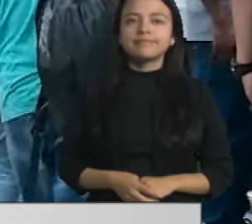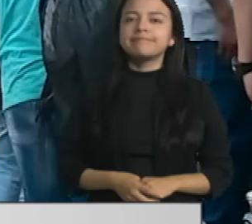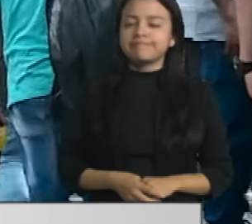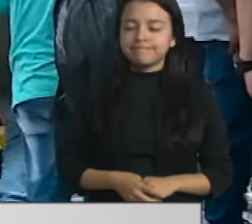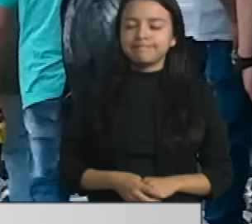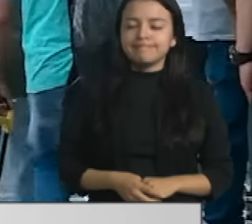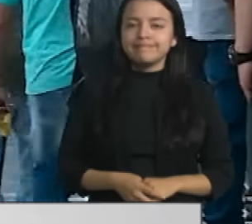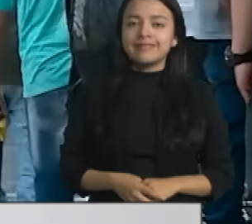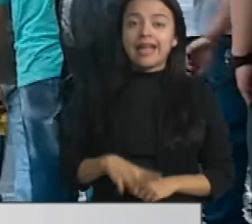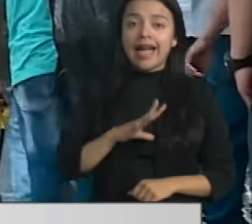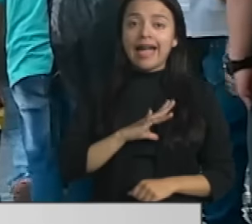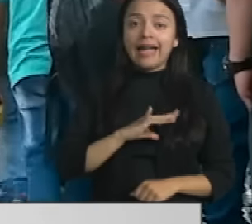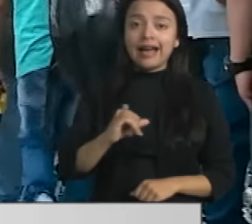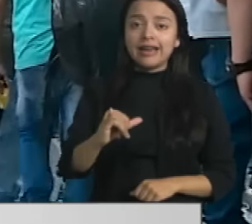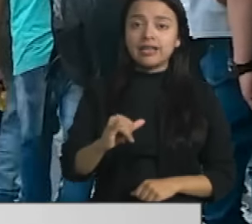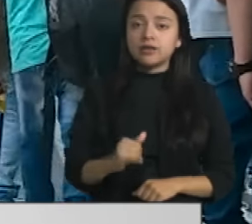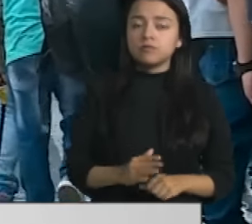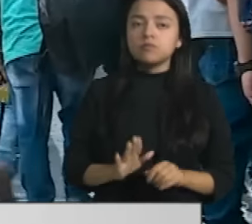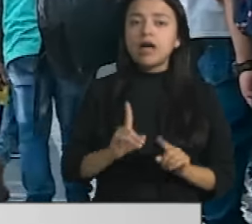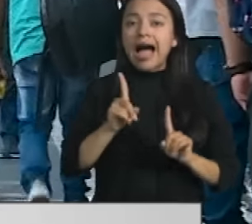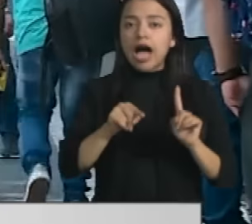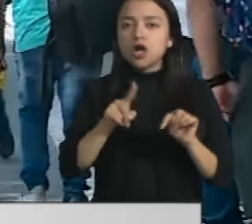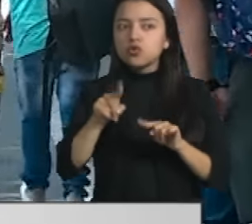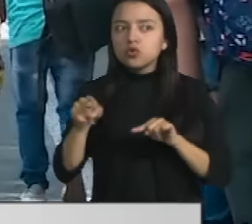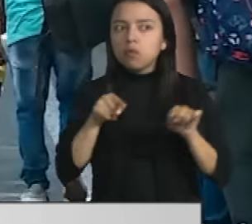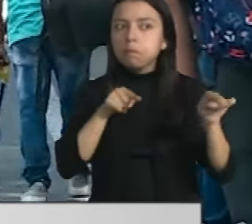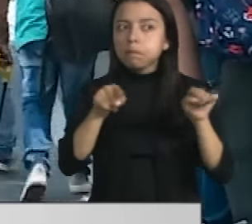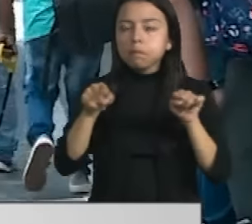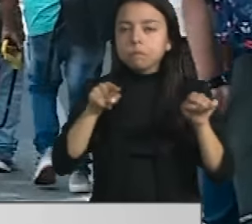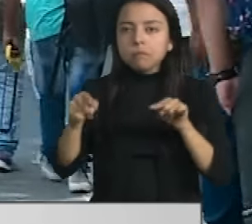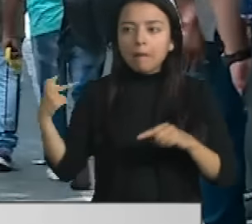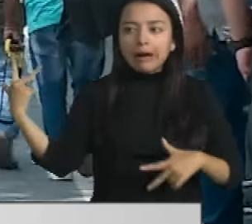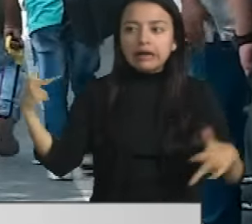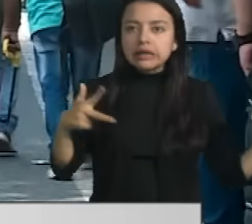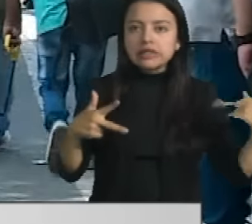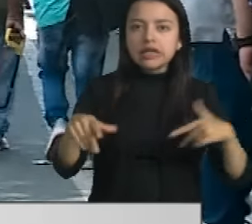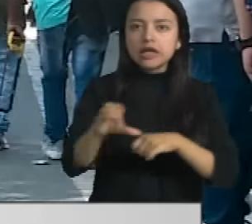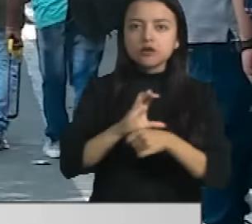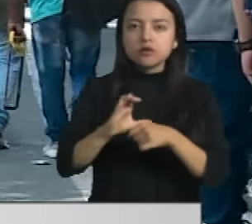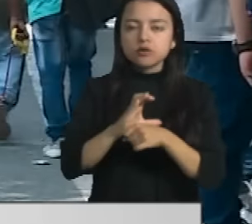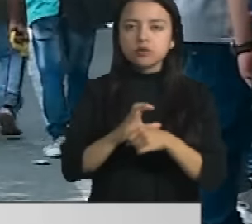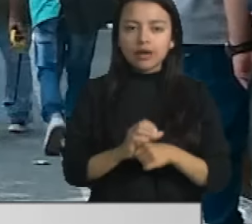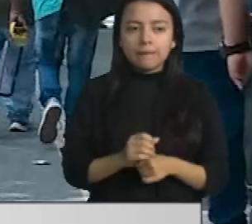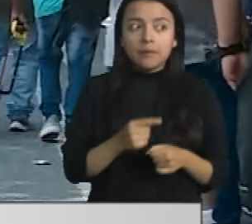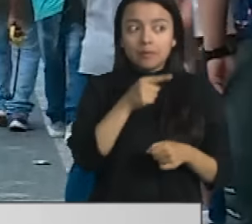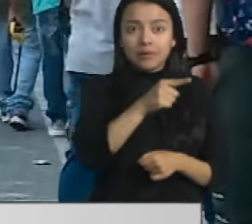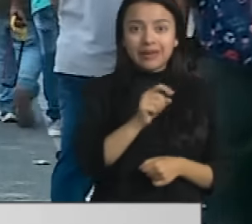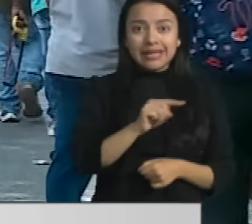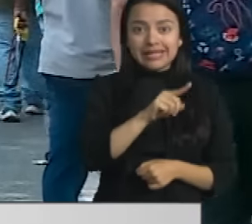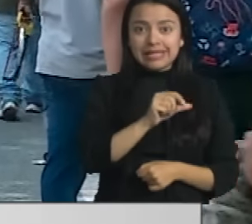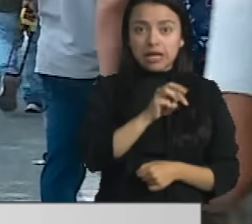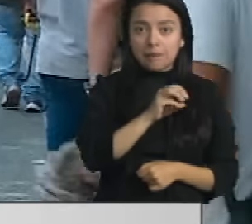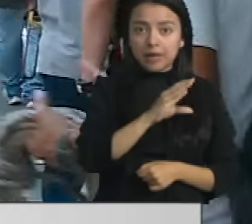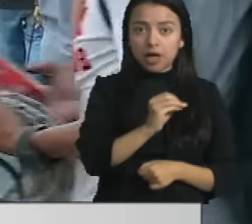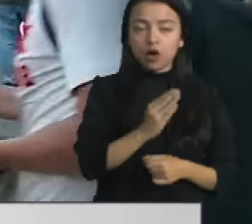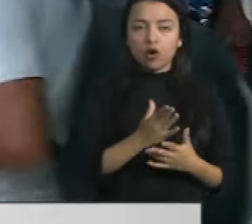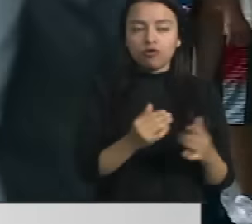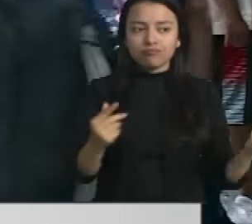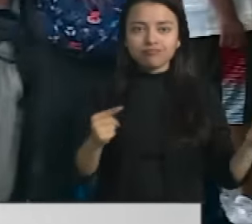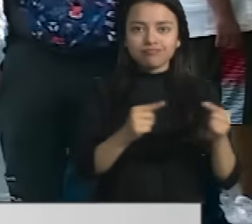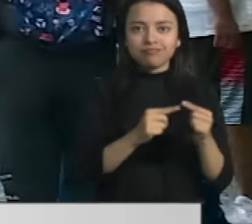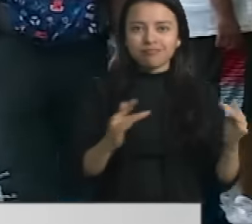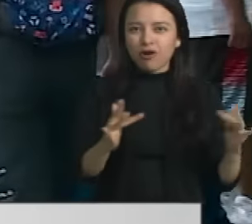En este momento en Cali se registran bloqueos intermitentes en algunos de los ingresos a la ciudad, en el sector de Sameco, que es la vía que conduce a Cali con Yumbo, en el